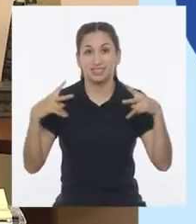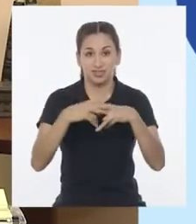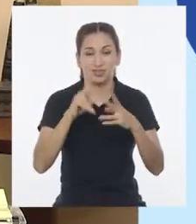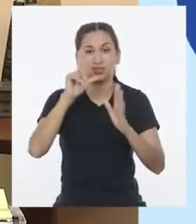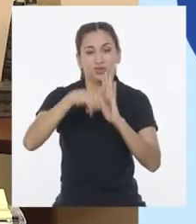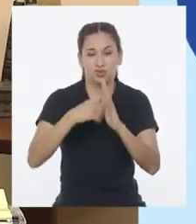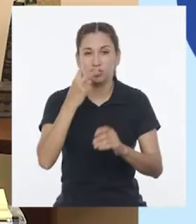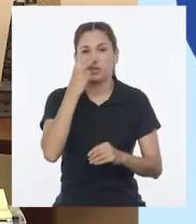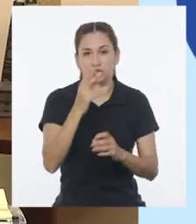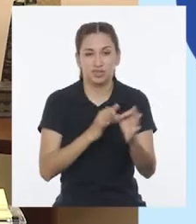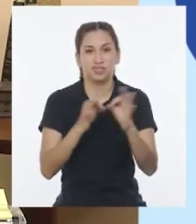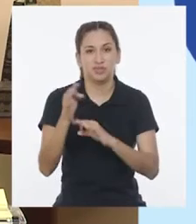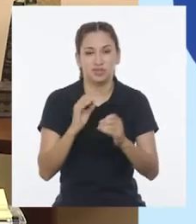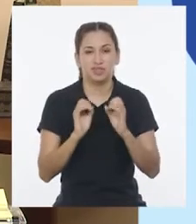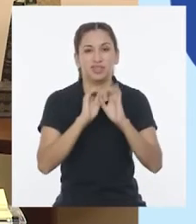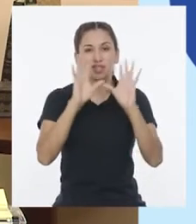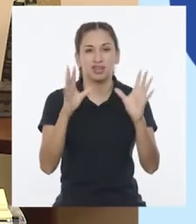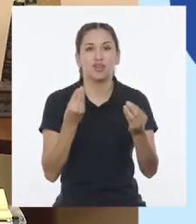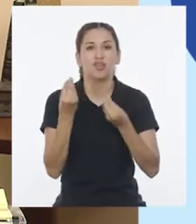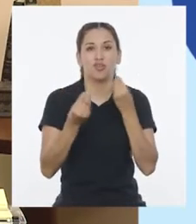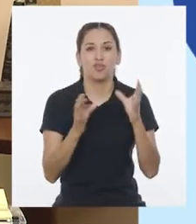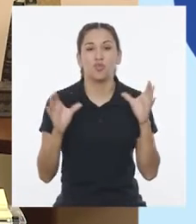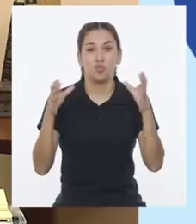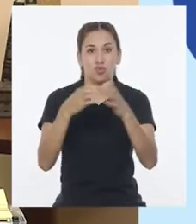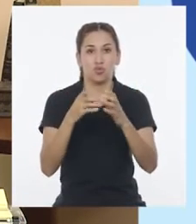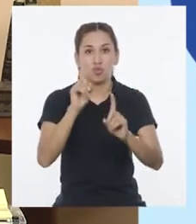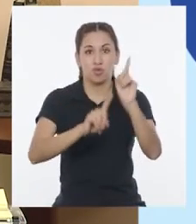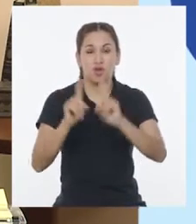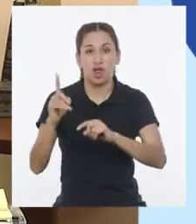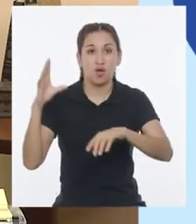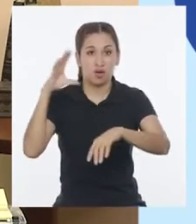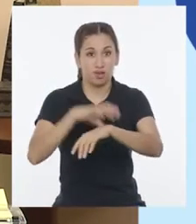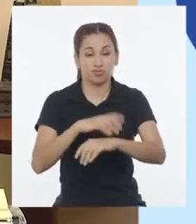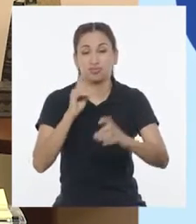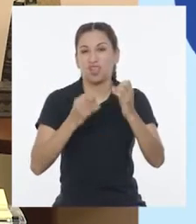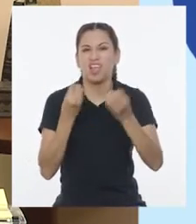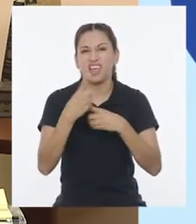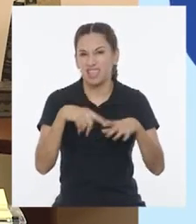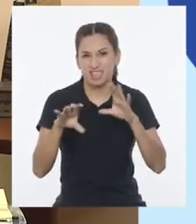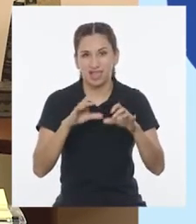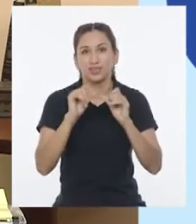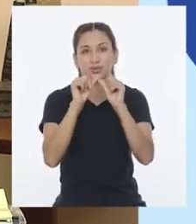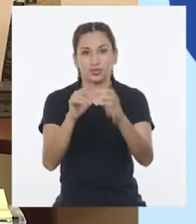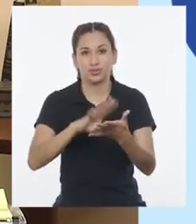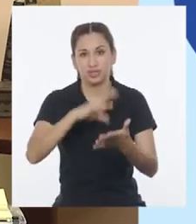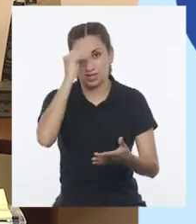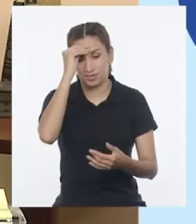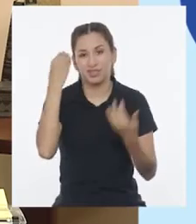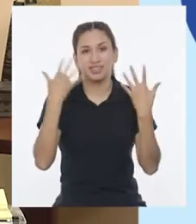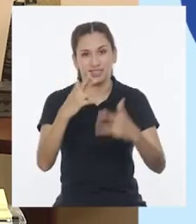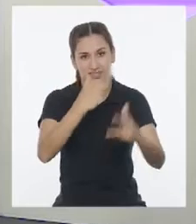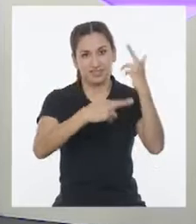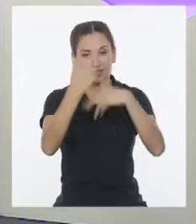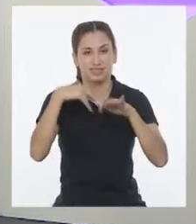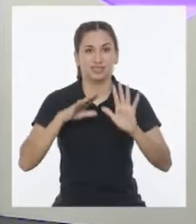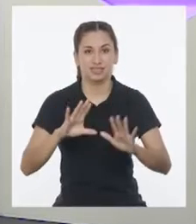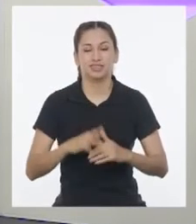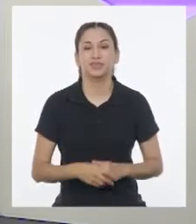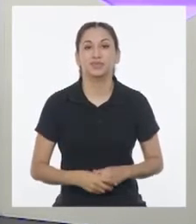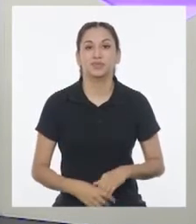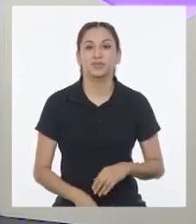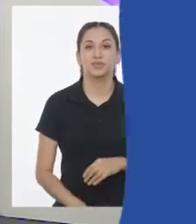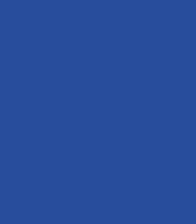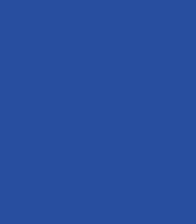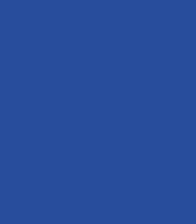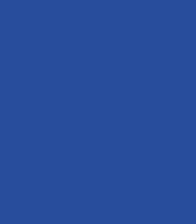pausa, veremos la participación de las rondas ante algunos delitos y seguiremos aprendiendo. ¡Ya